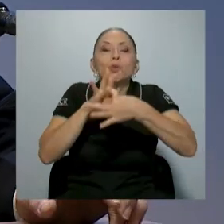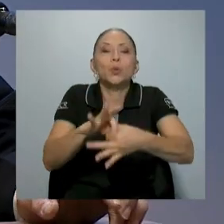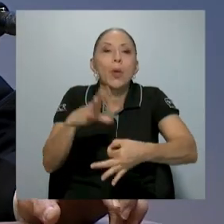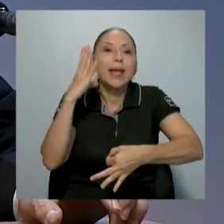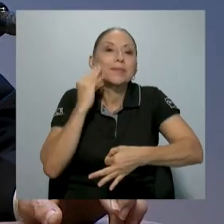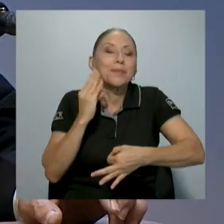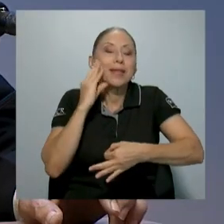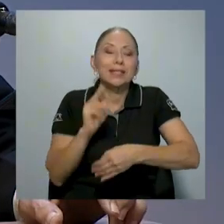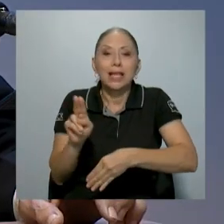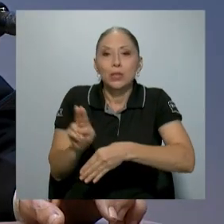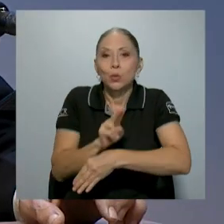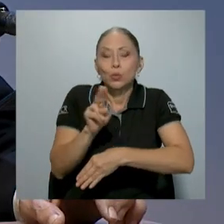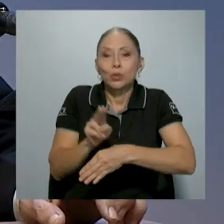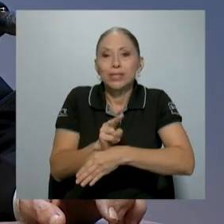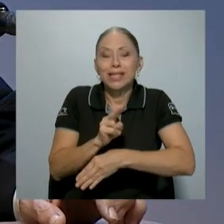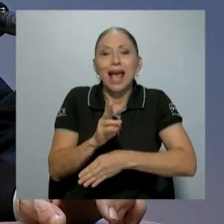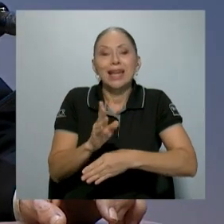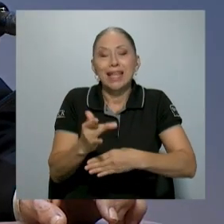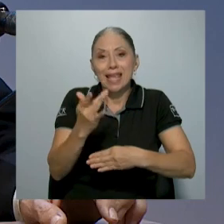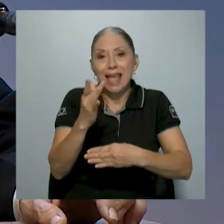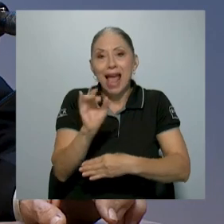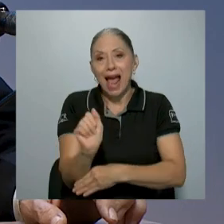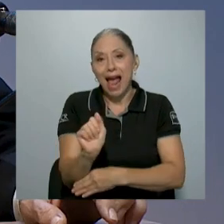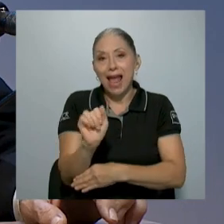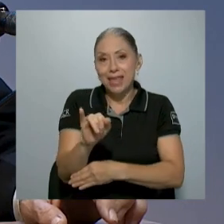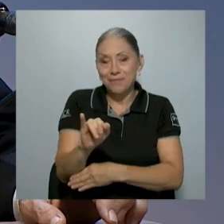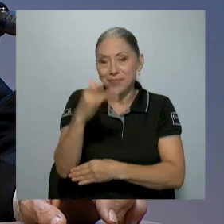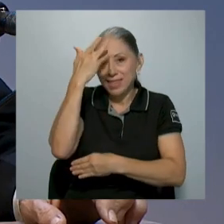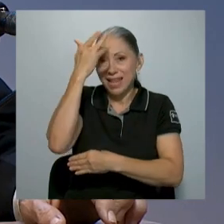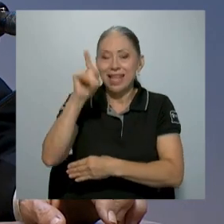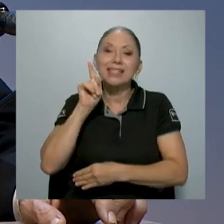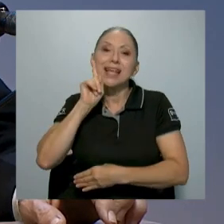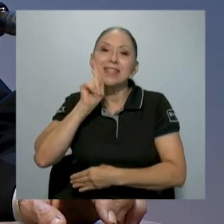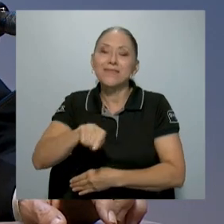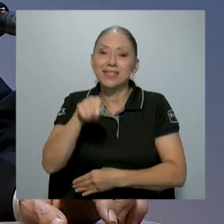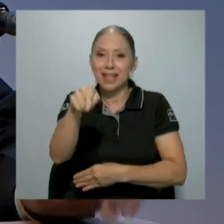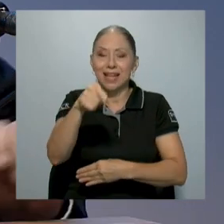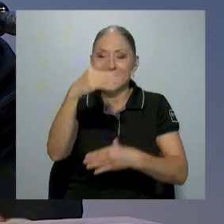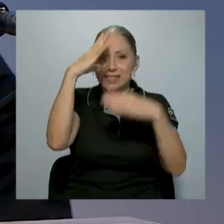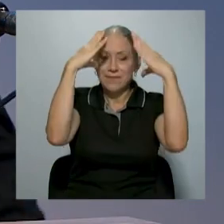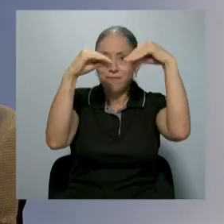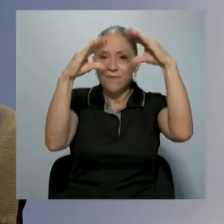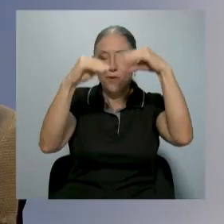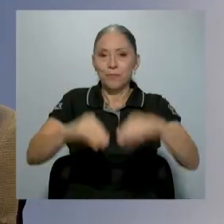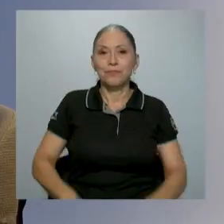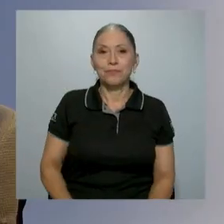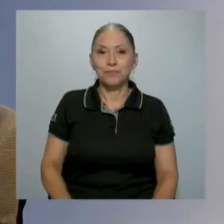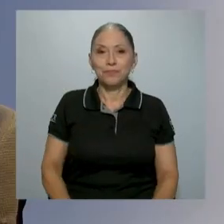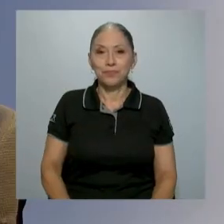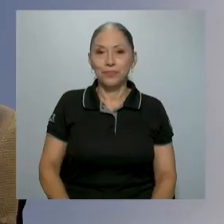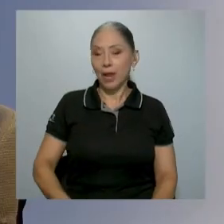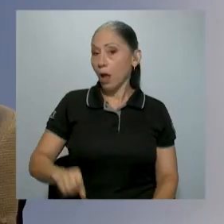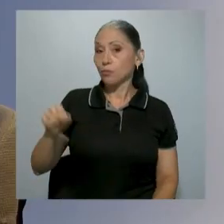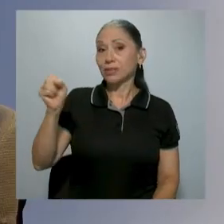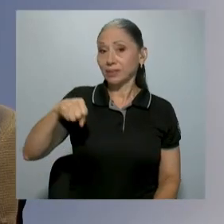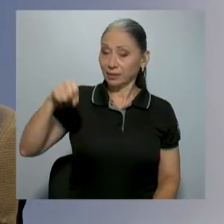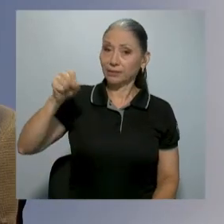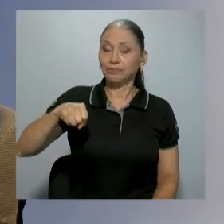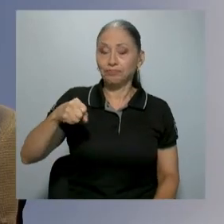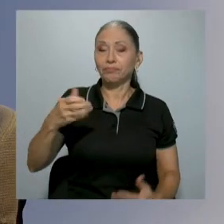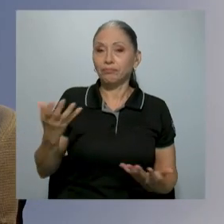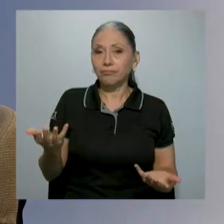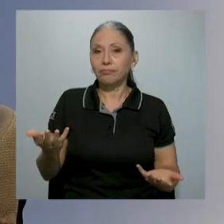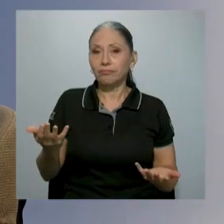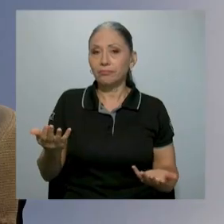de usar inteligencia artificial en este informe. Sí, hay digamos, un uso